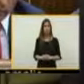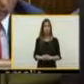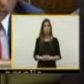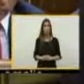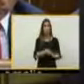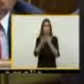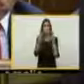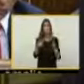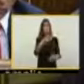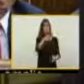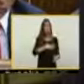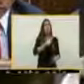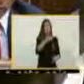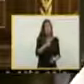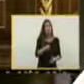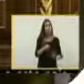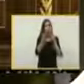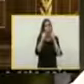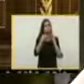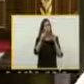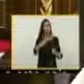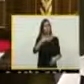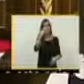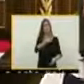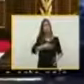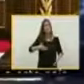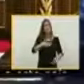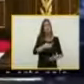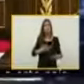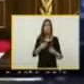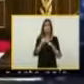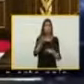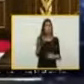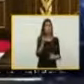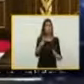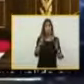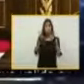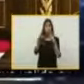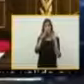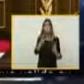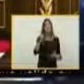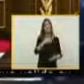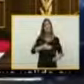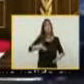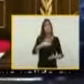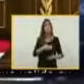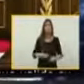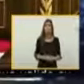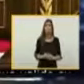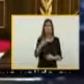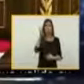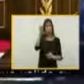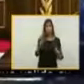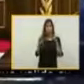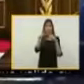creo que no. Ninguna. Yo creo que ninguna. Gonzalo decía que sí, ¿tú qué crees? Vamos a ver, yo creo que jugar con ucronías es siempre complicado,